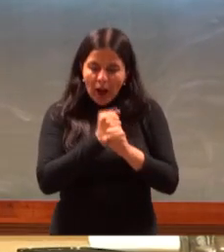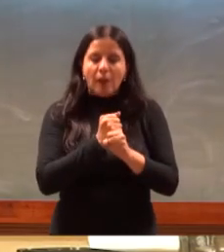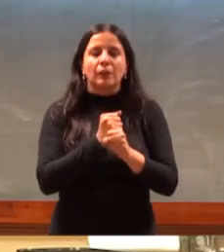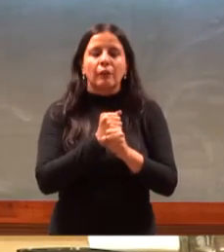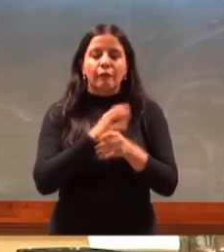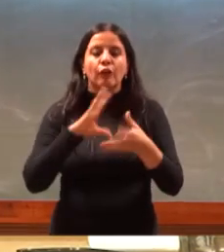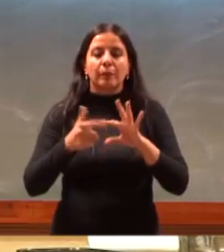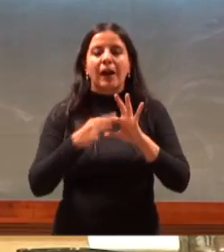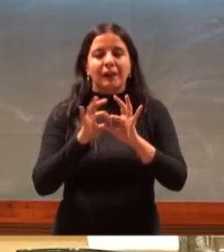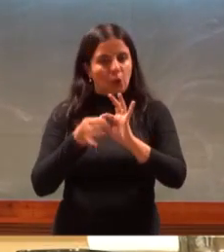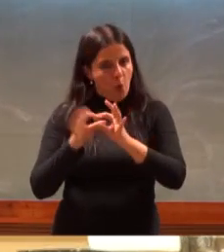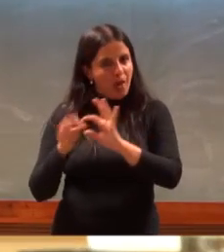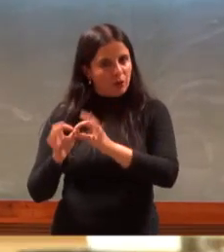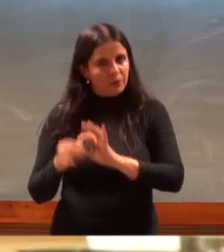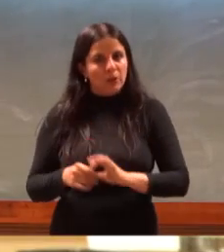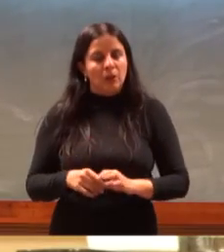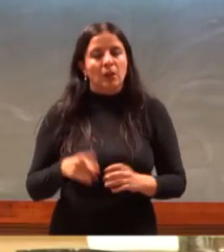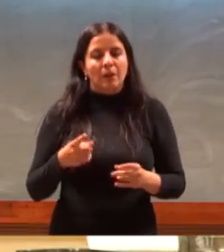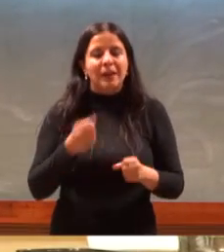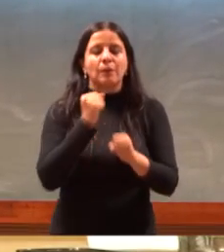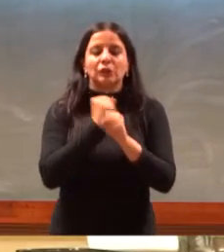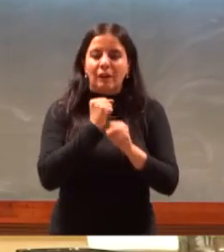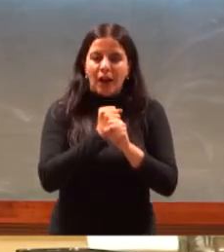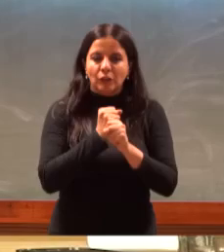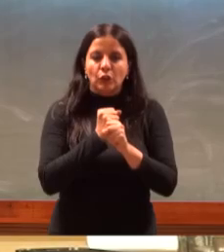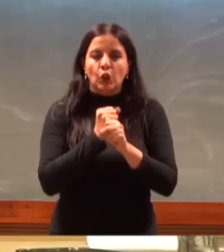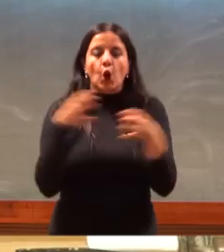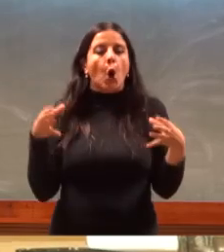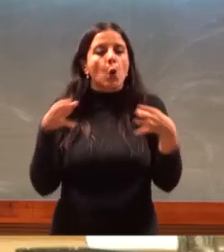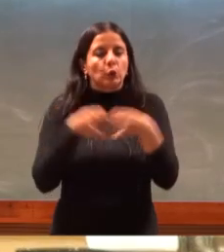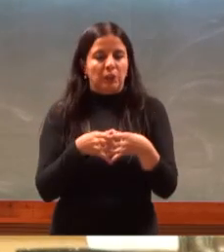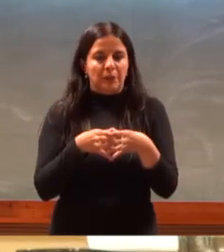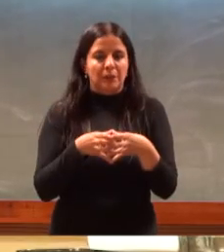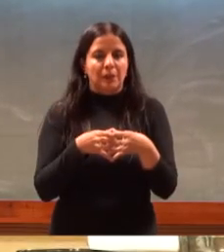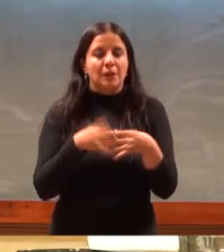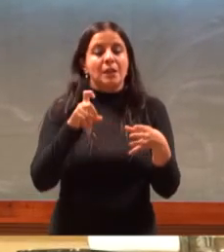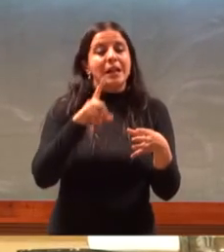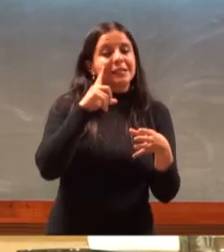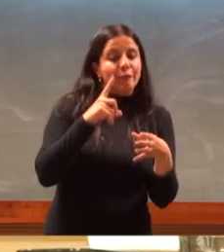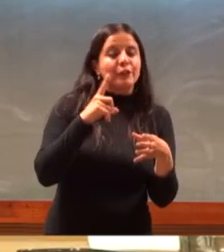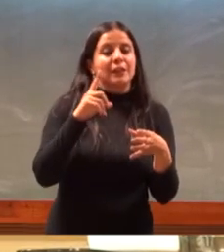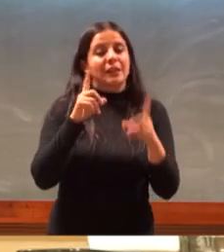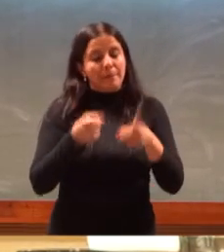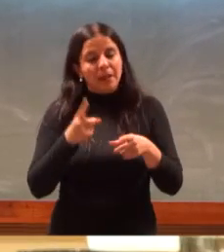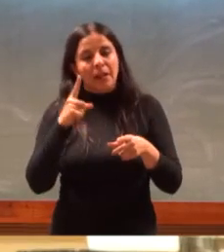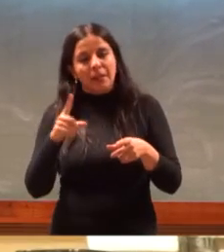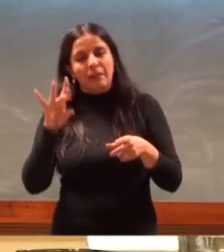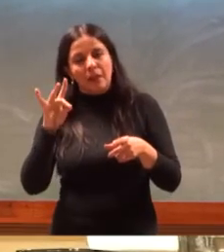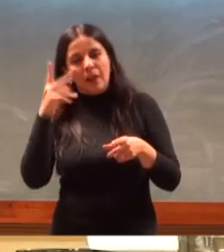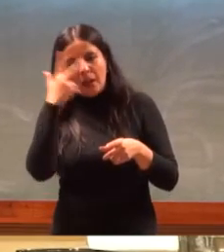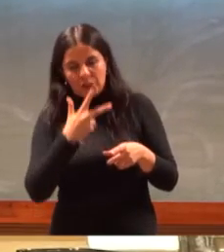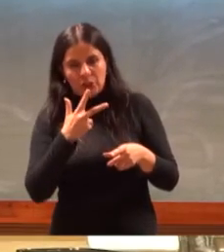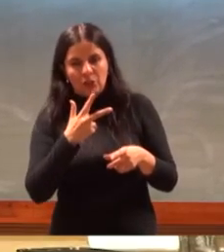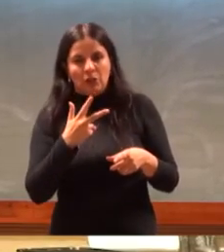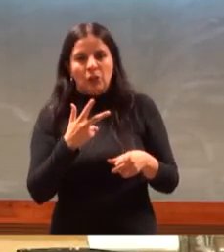idh que venían participando conjuntamente sifi idh lo cual para nosotros es un avance porque estamos pensando en ese